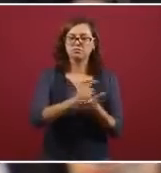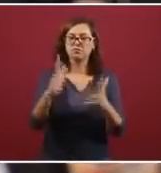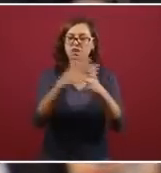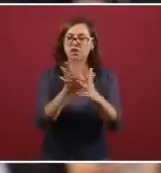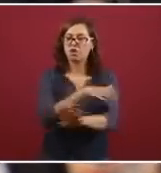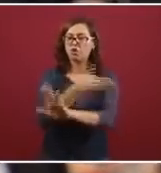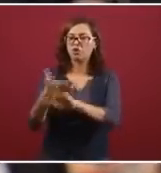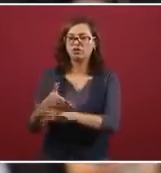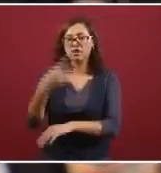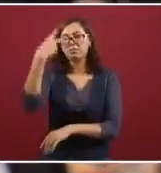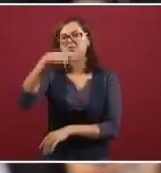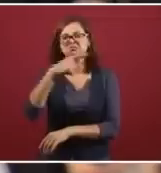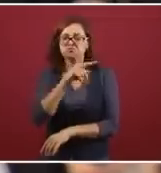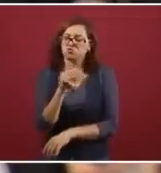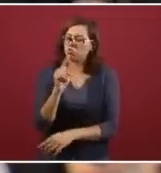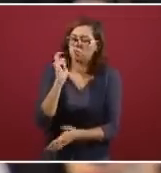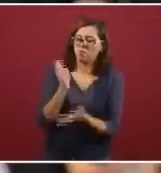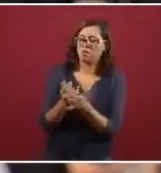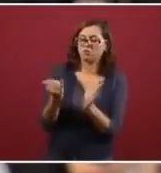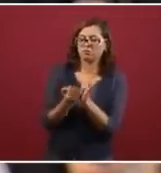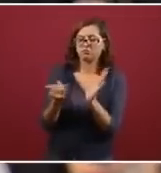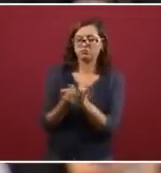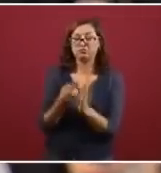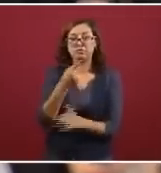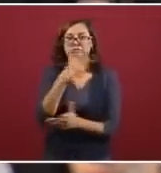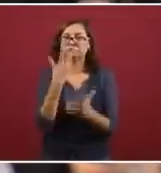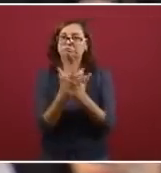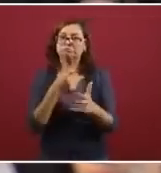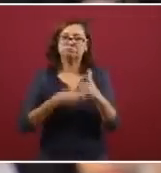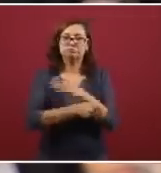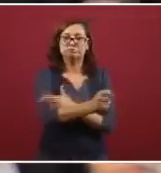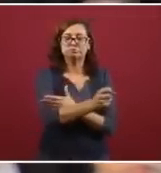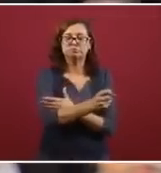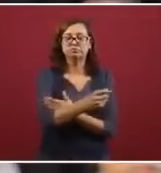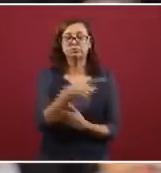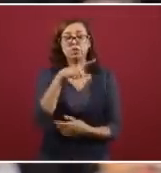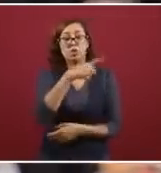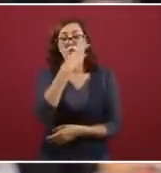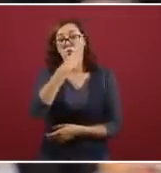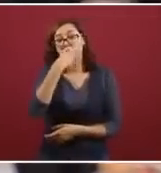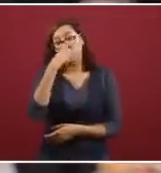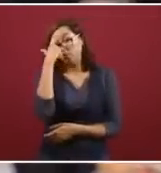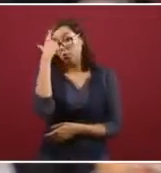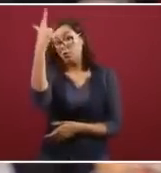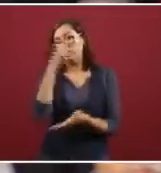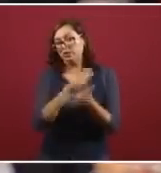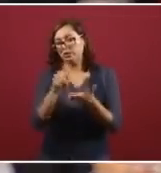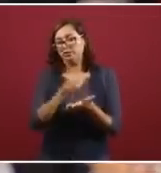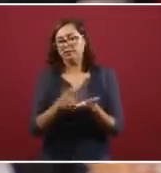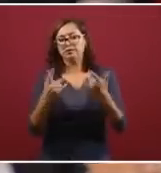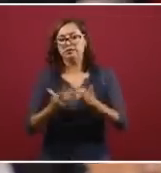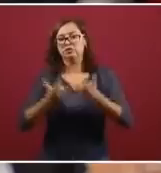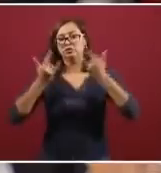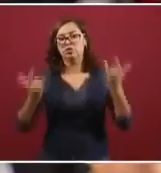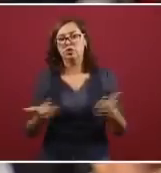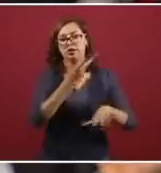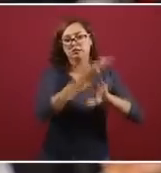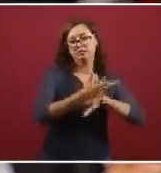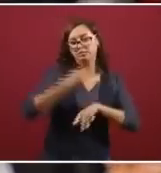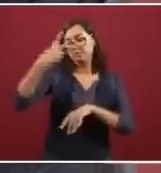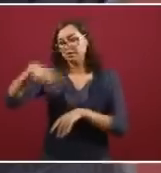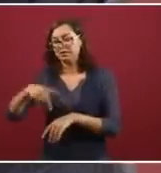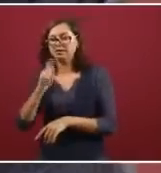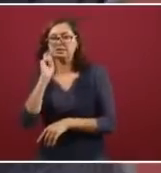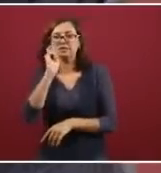México. Él es el autor de un texto muy célebre, muy importante para la historia binacional, La